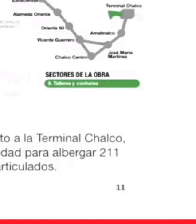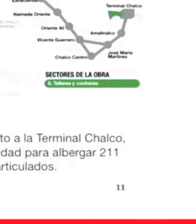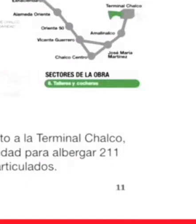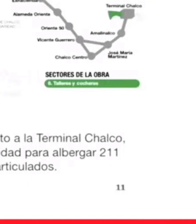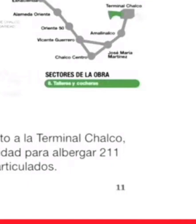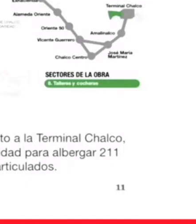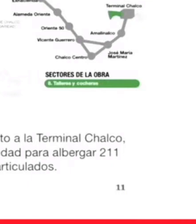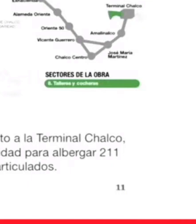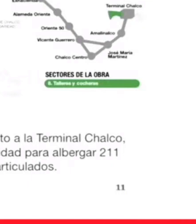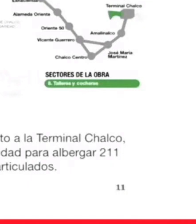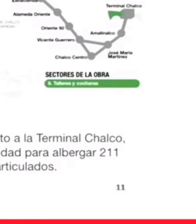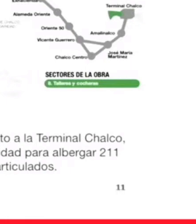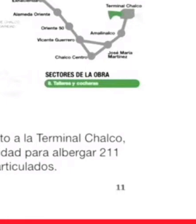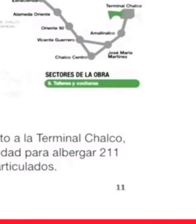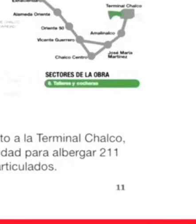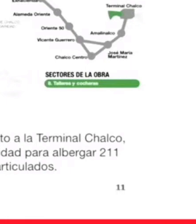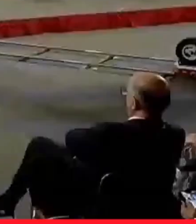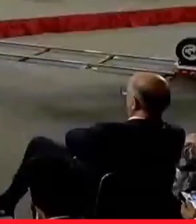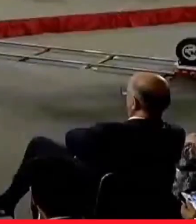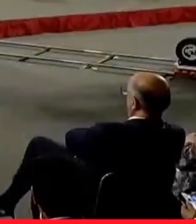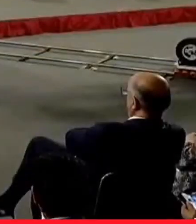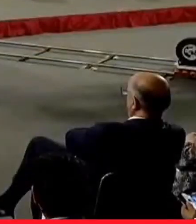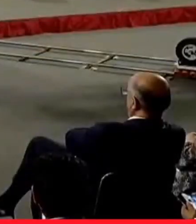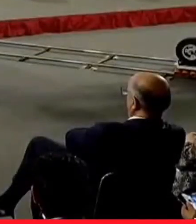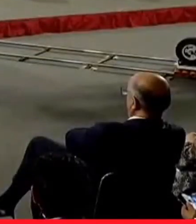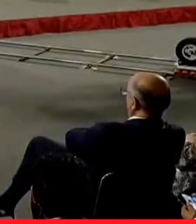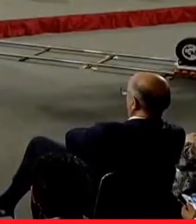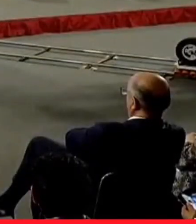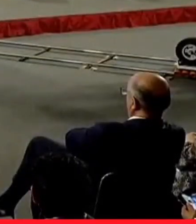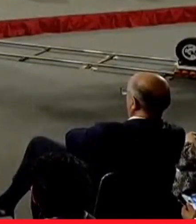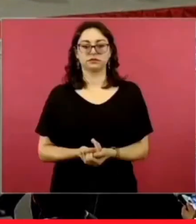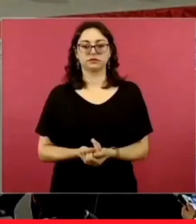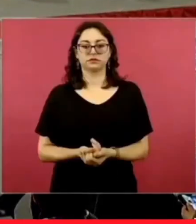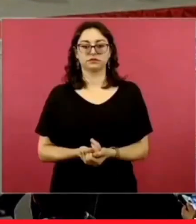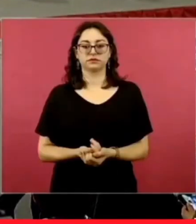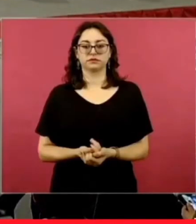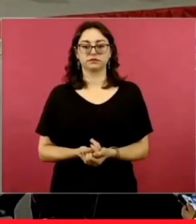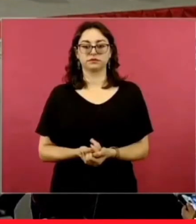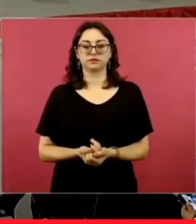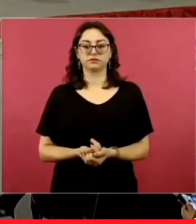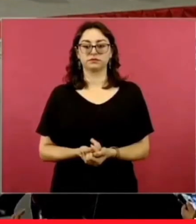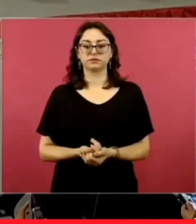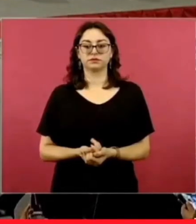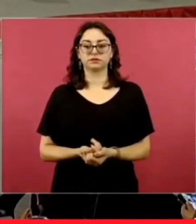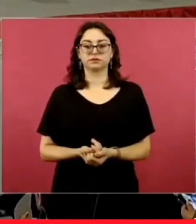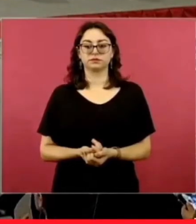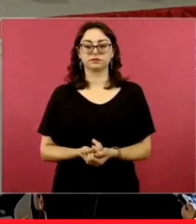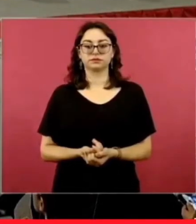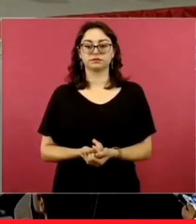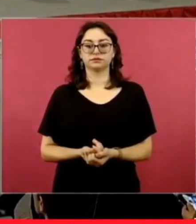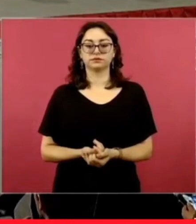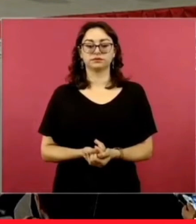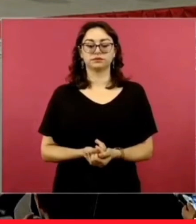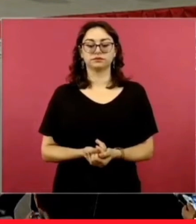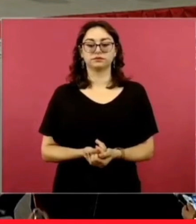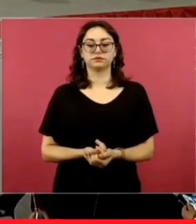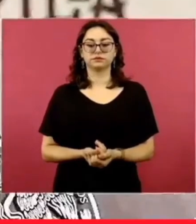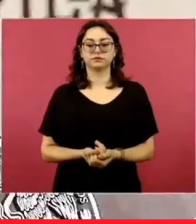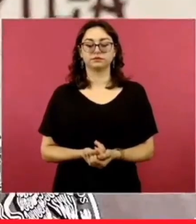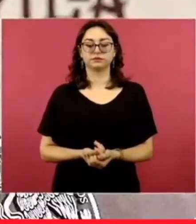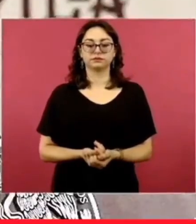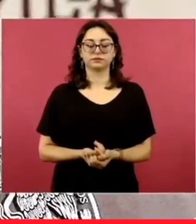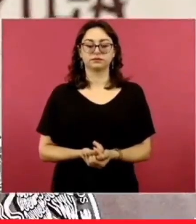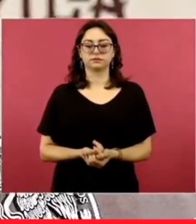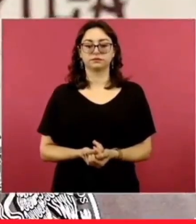capacidad para poder tener a todos los autobuses que forman parte de esta flota. Es importante mencionar